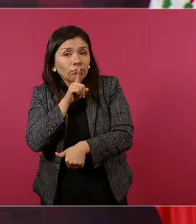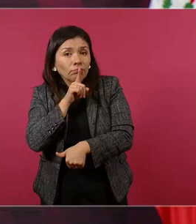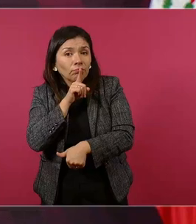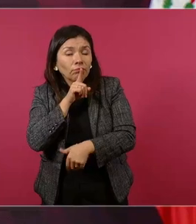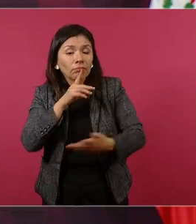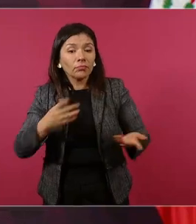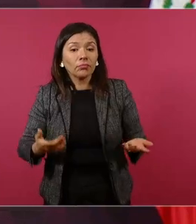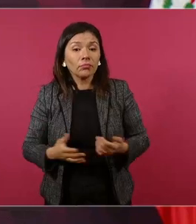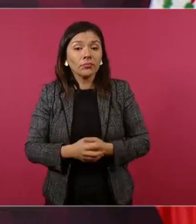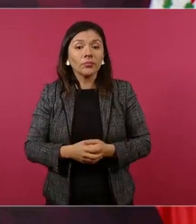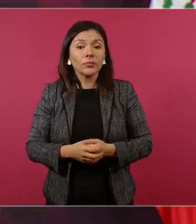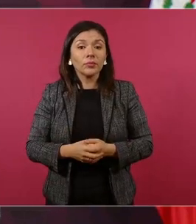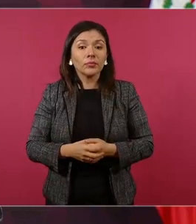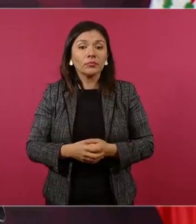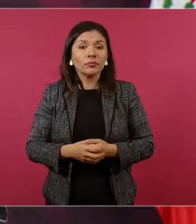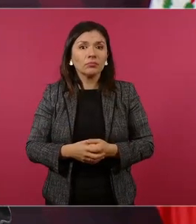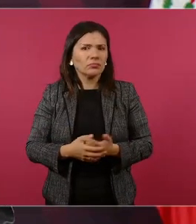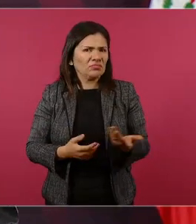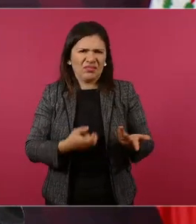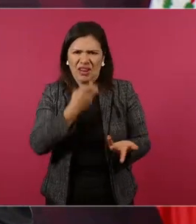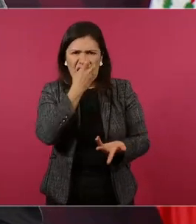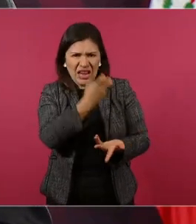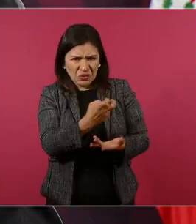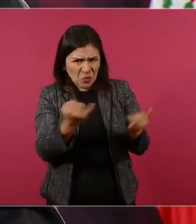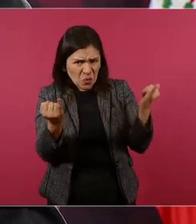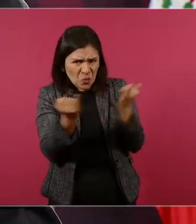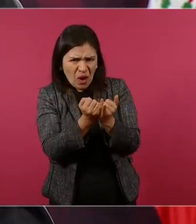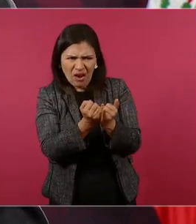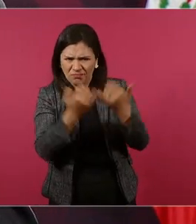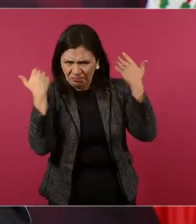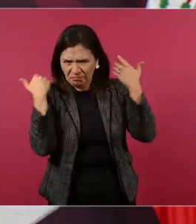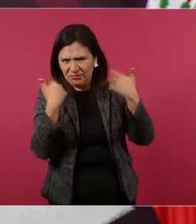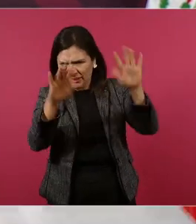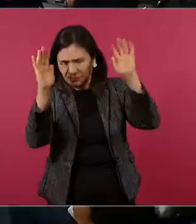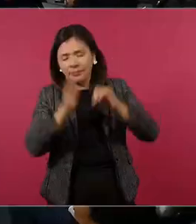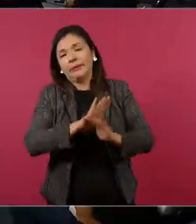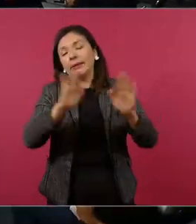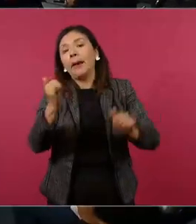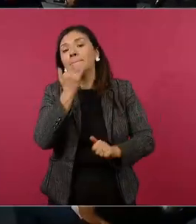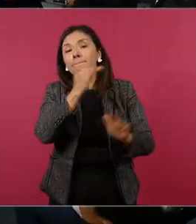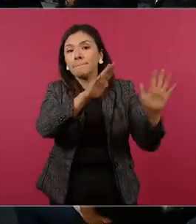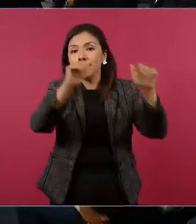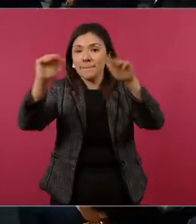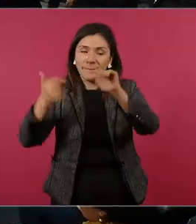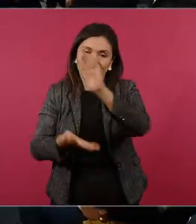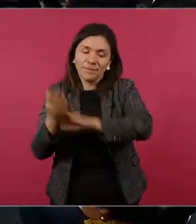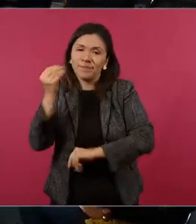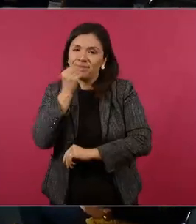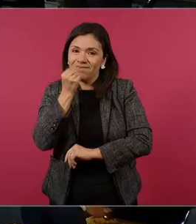vasallos al con eso Adiós adiós vamos aar